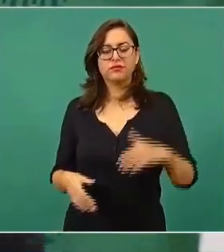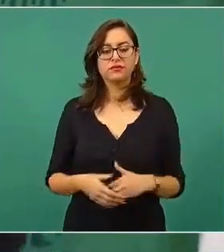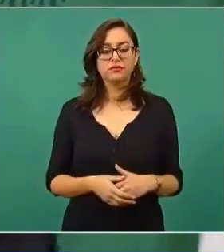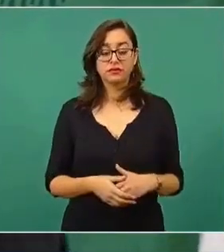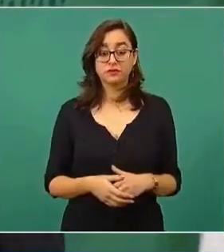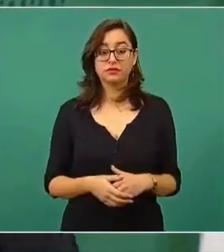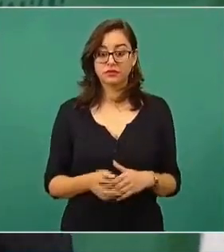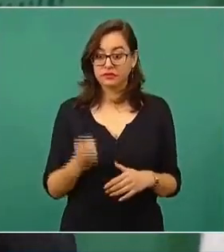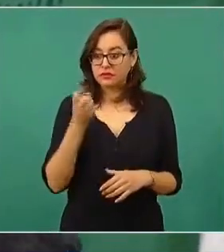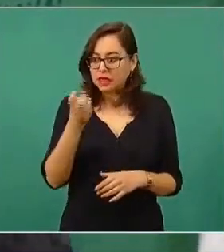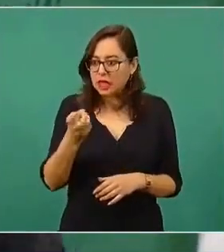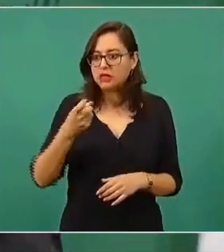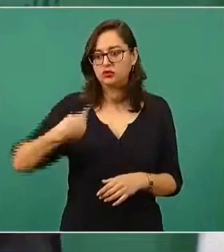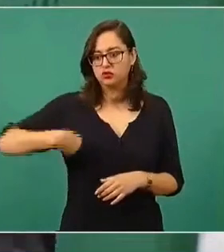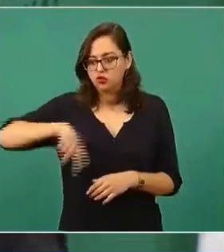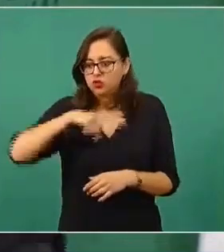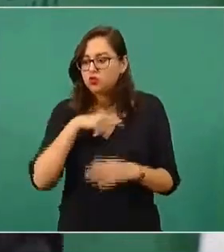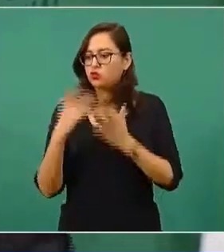Era